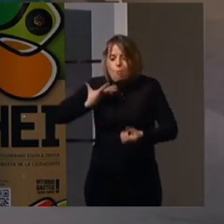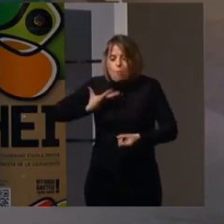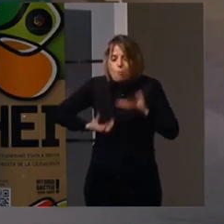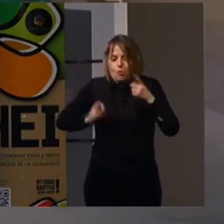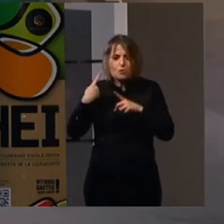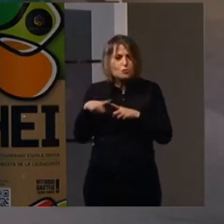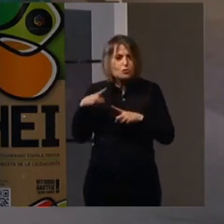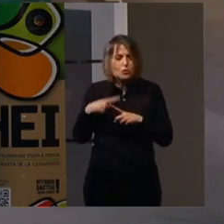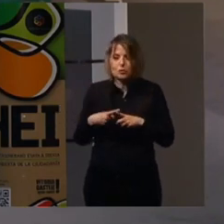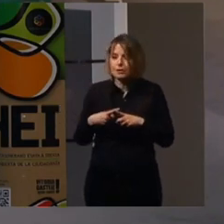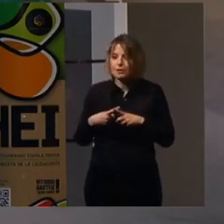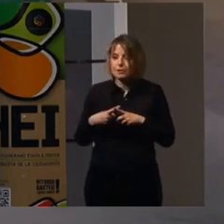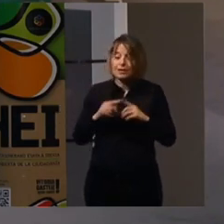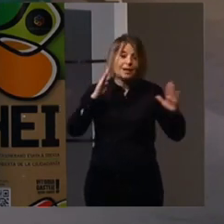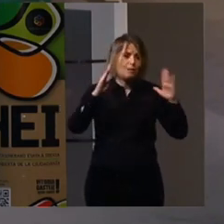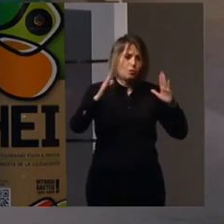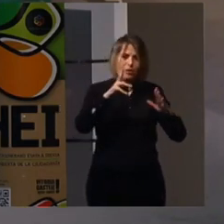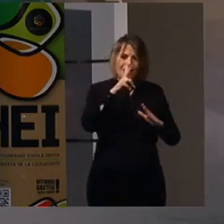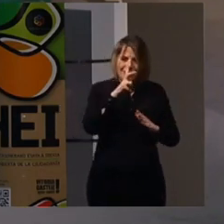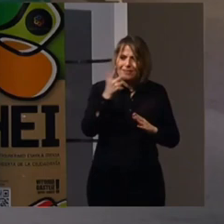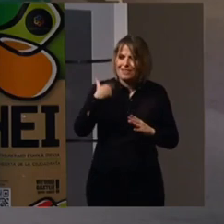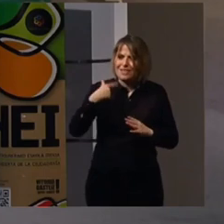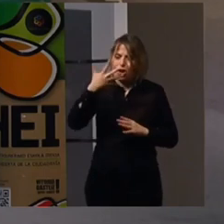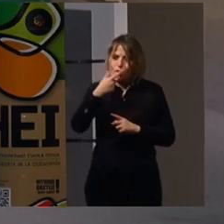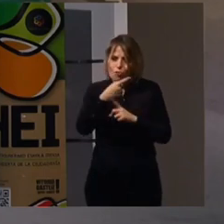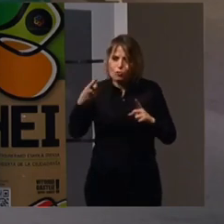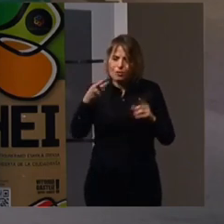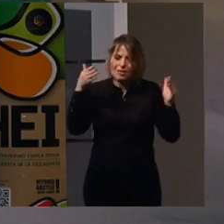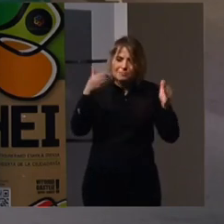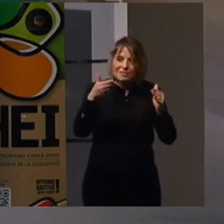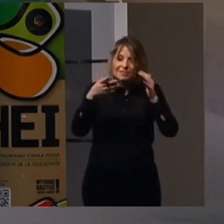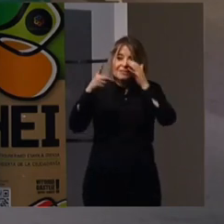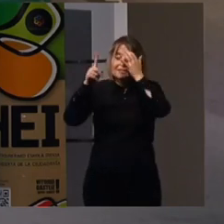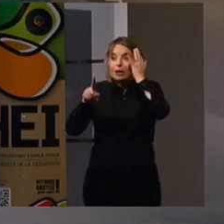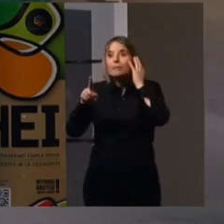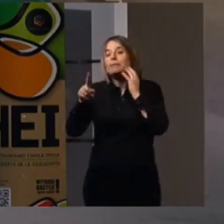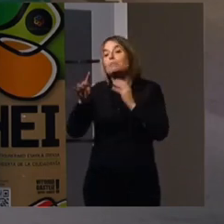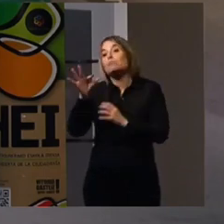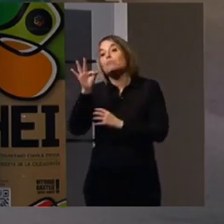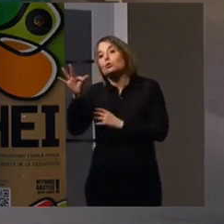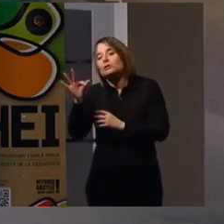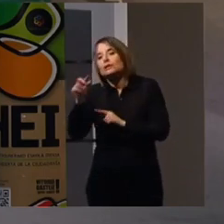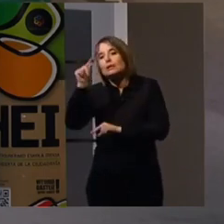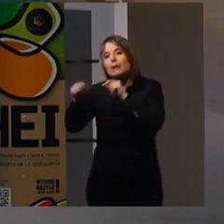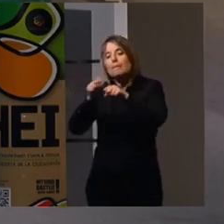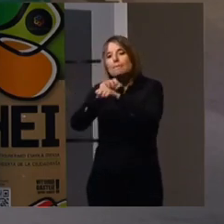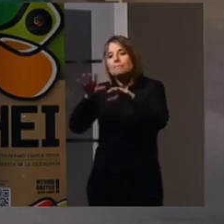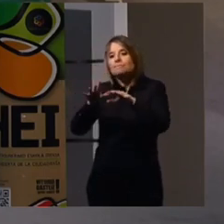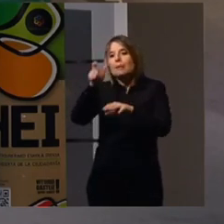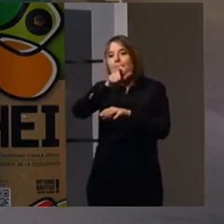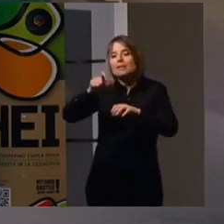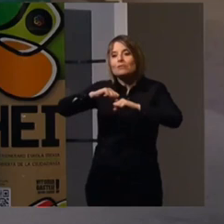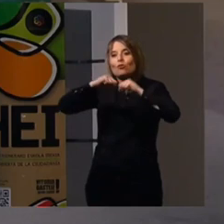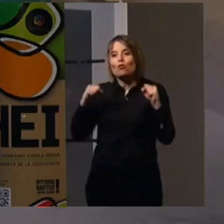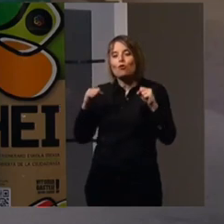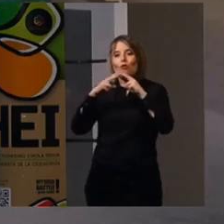cosas. Tuvo una parte terrible, que es bien conocida, no vamos a entrar. Tuvo una parte curiosamente buena de mucha gente, el periodo del confinamiento